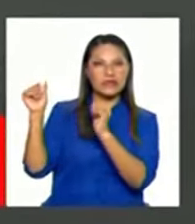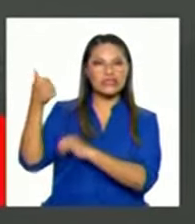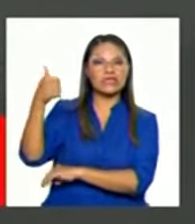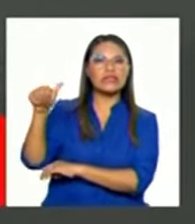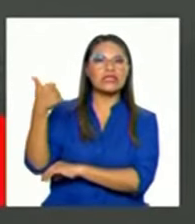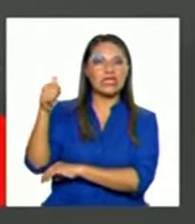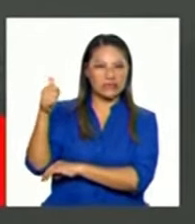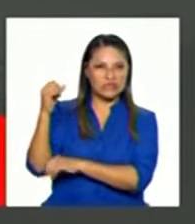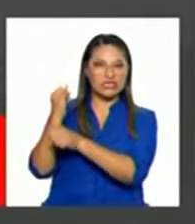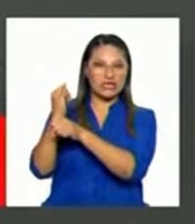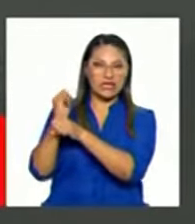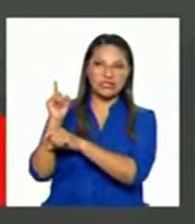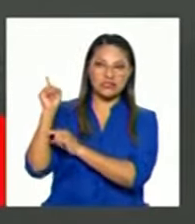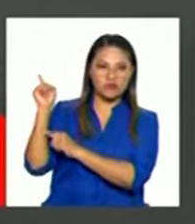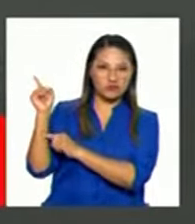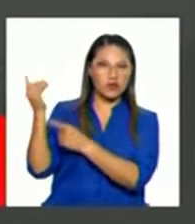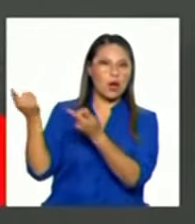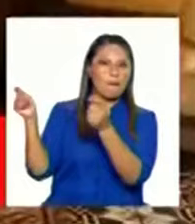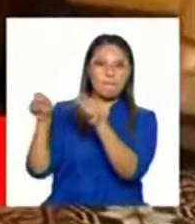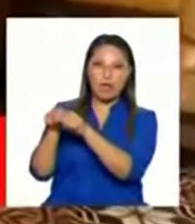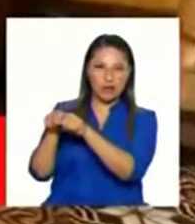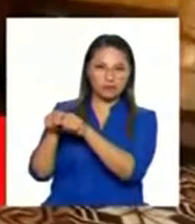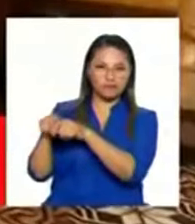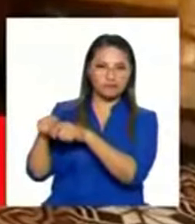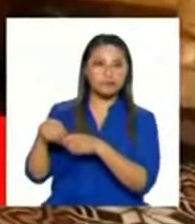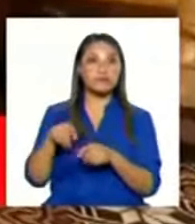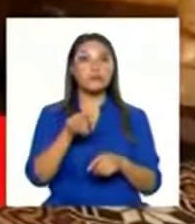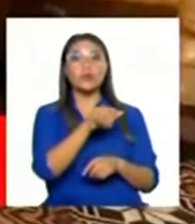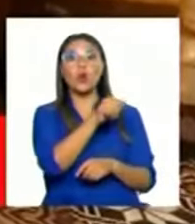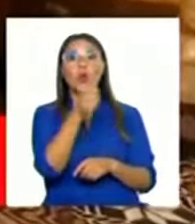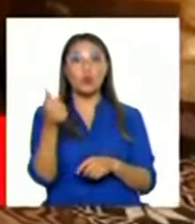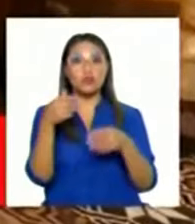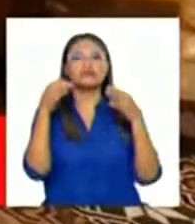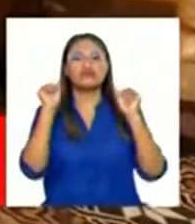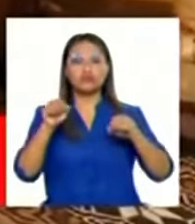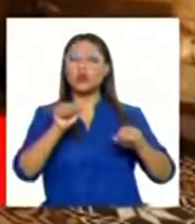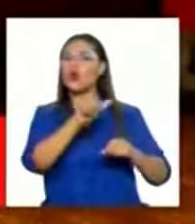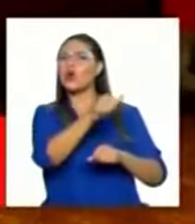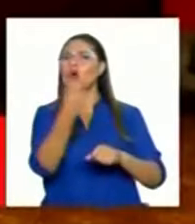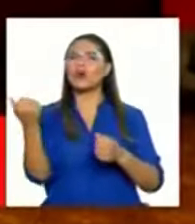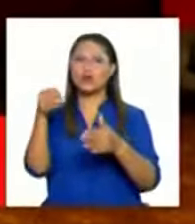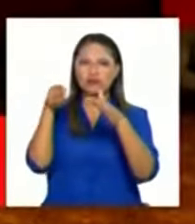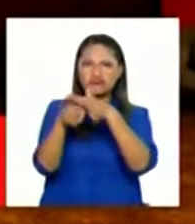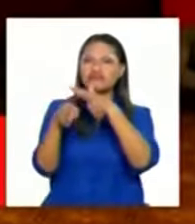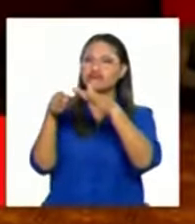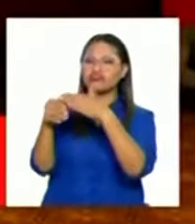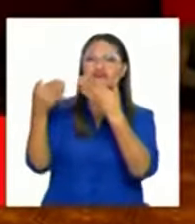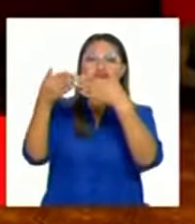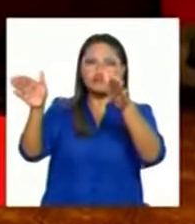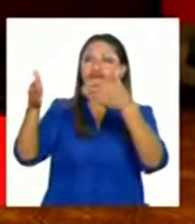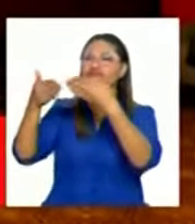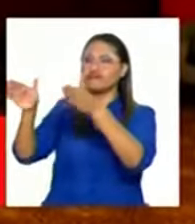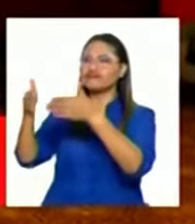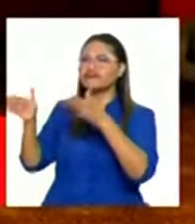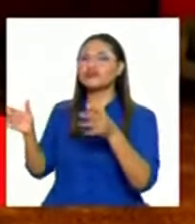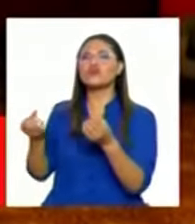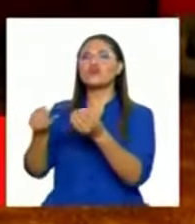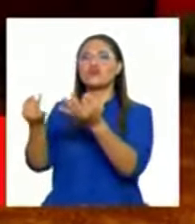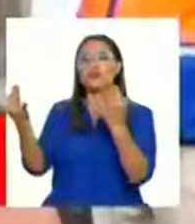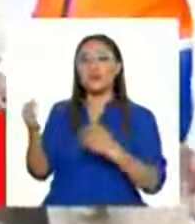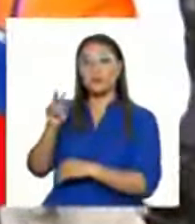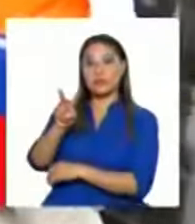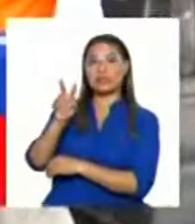cerradas en Semana Santa por medidas de seguridad, mientras las que sí podrán ser visitadas por los devotos suman